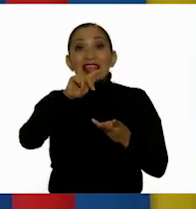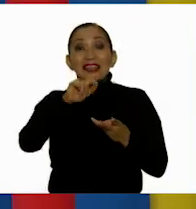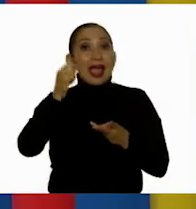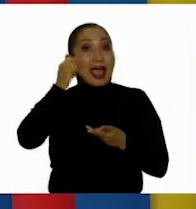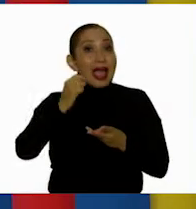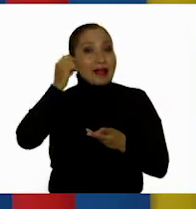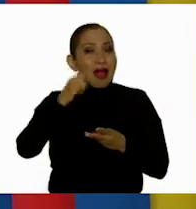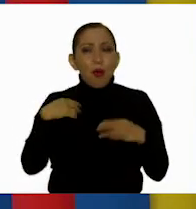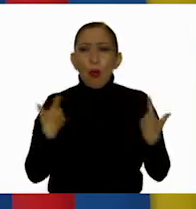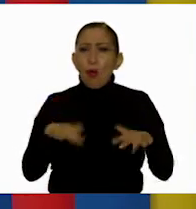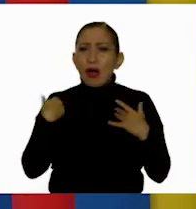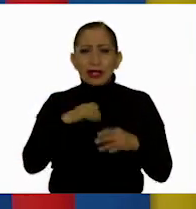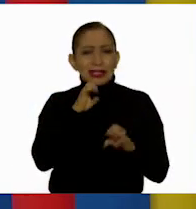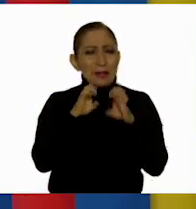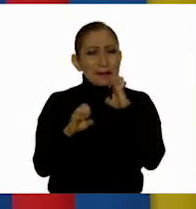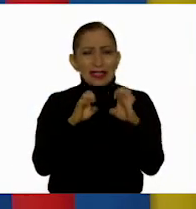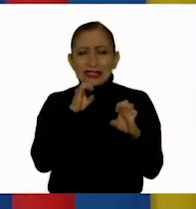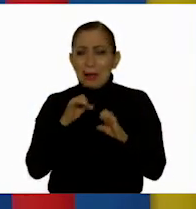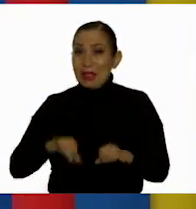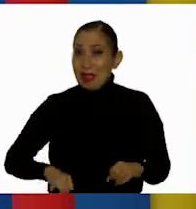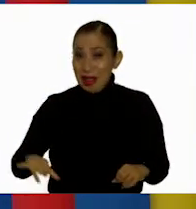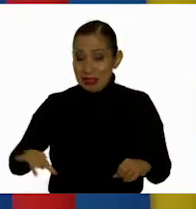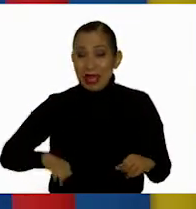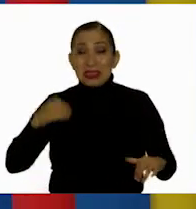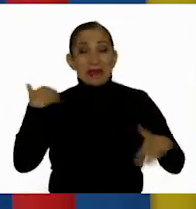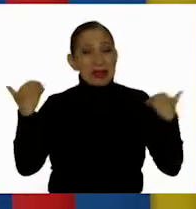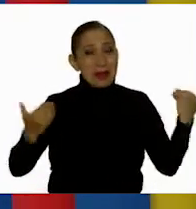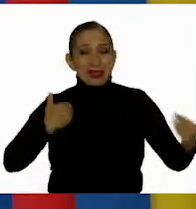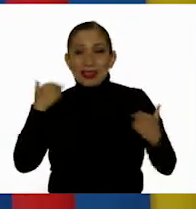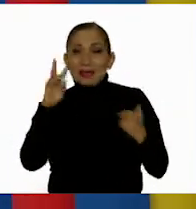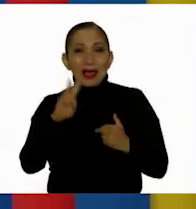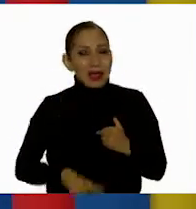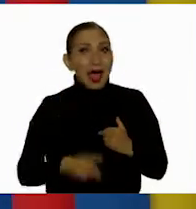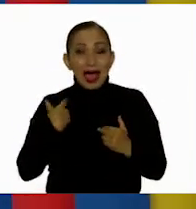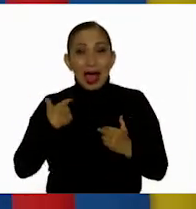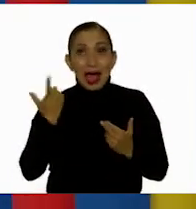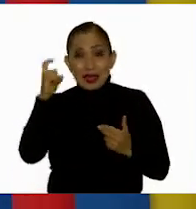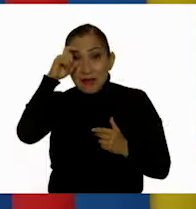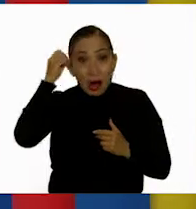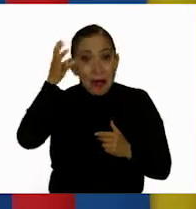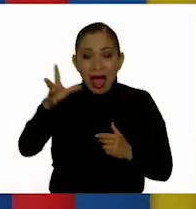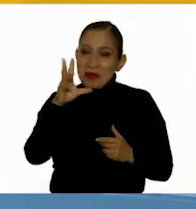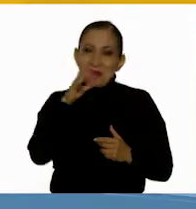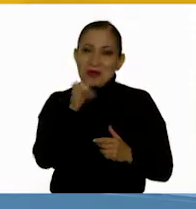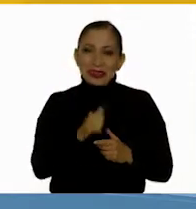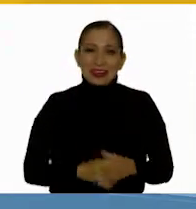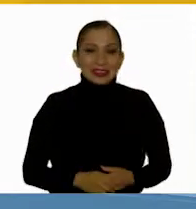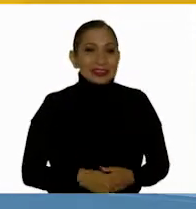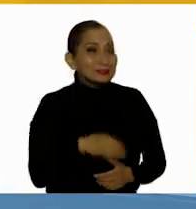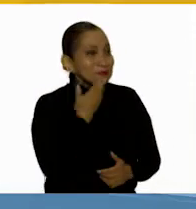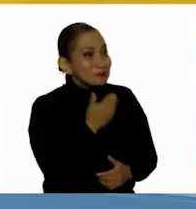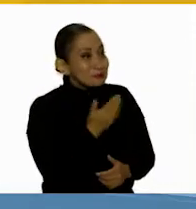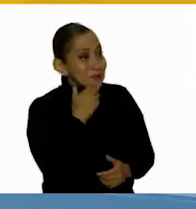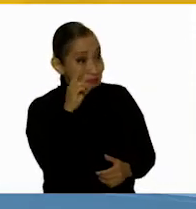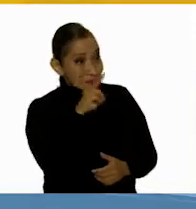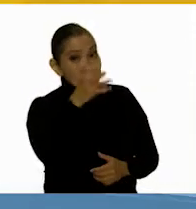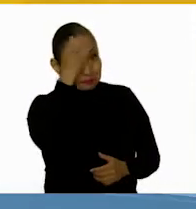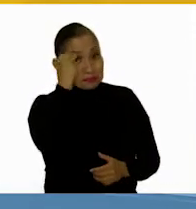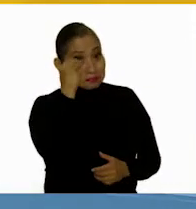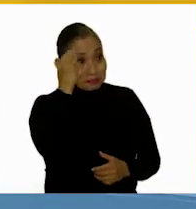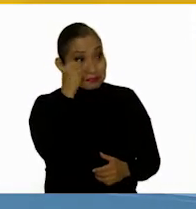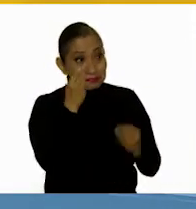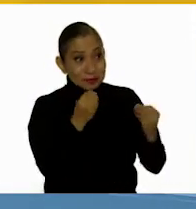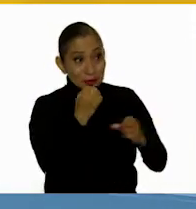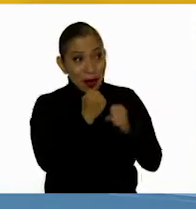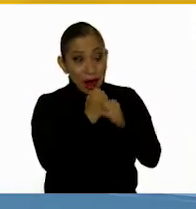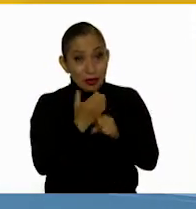entrevista especial. Fue tan interesante y divertido que, la verdad, difícilmente podría olvidarlo. ¡Ay, qué bien, Jenny! Se ve que aprendiste mucho el